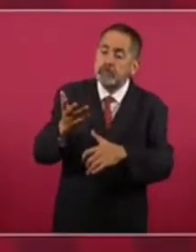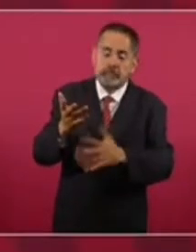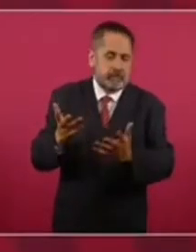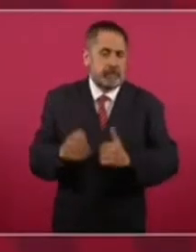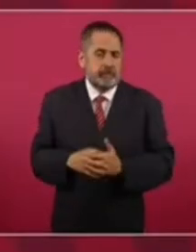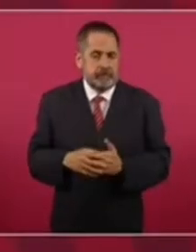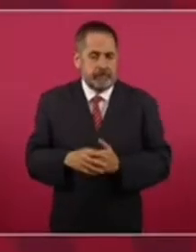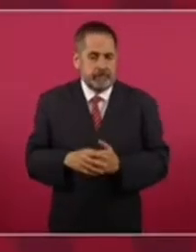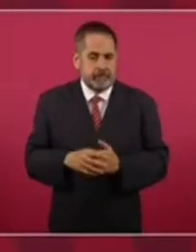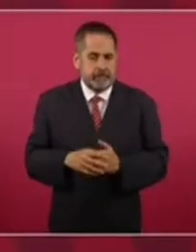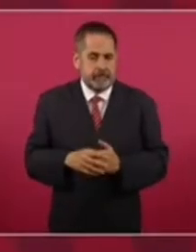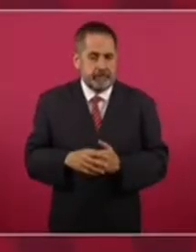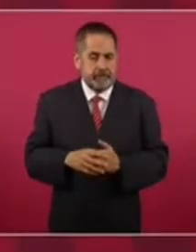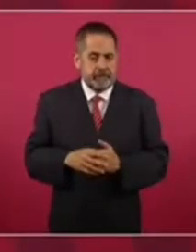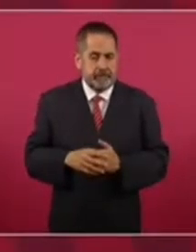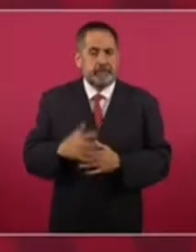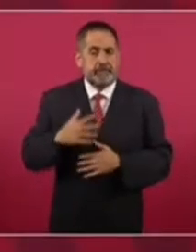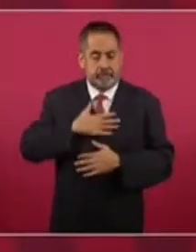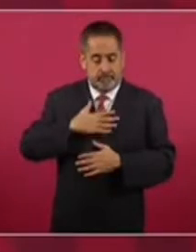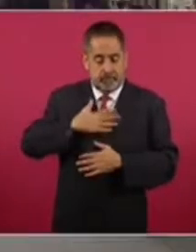Pero que yo era partidario